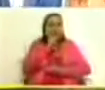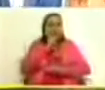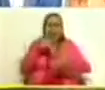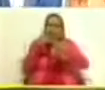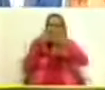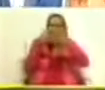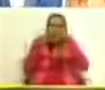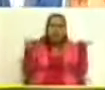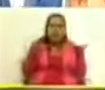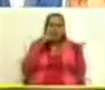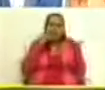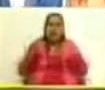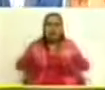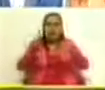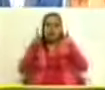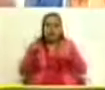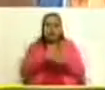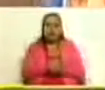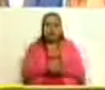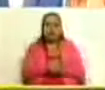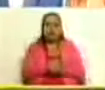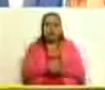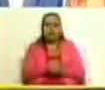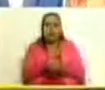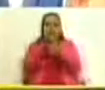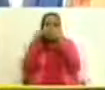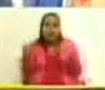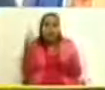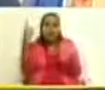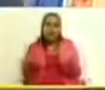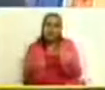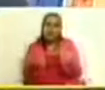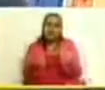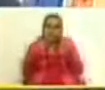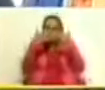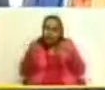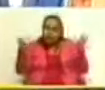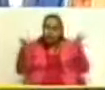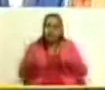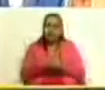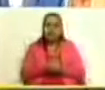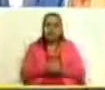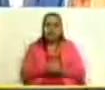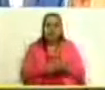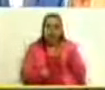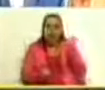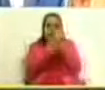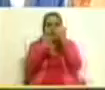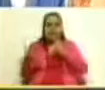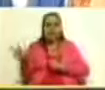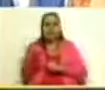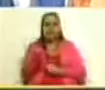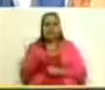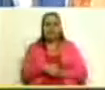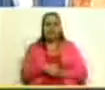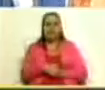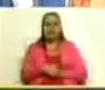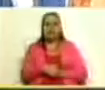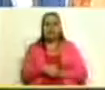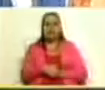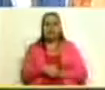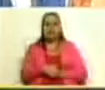le da oportunidades, digamos, que a pocos sectores y no a todos de manera amplia. Apostamos y creemos en Venezuela, apostamos y creemos